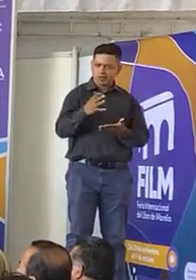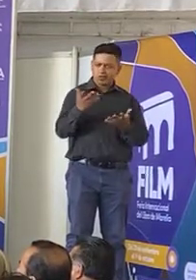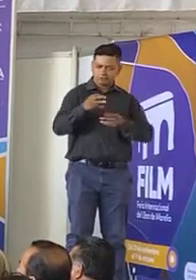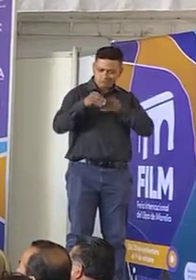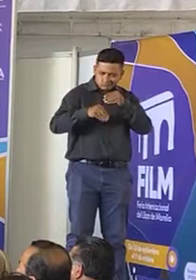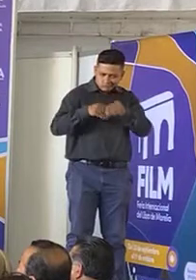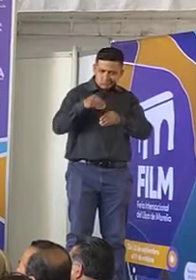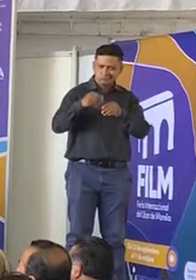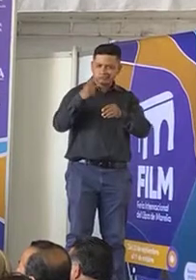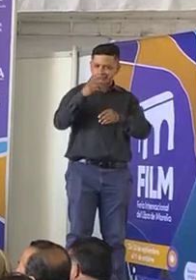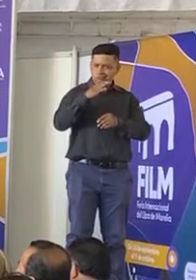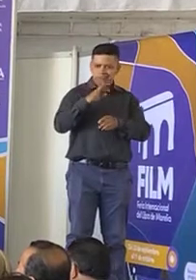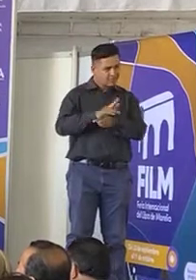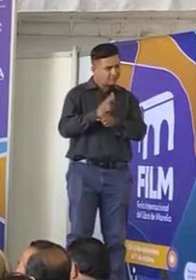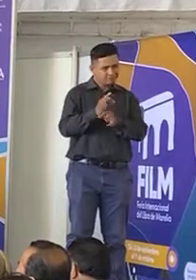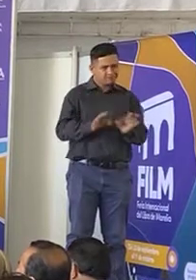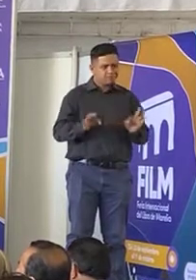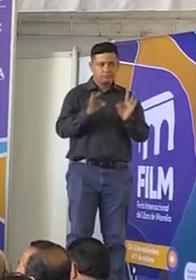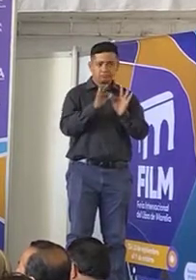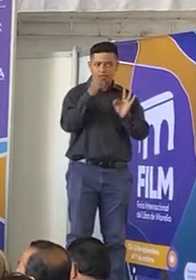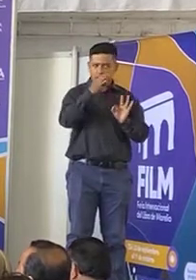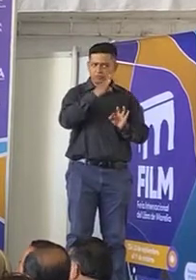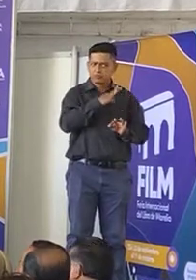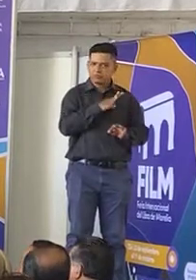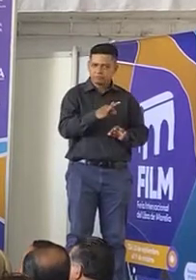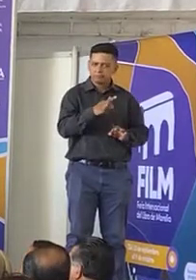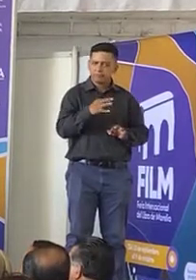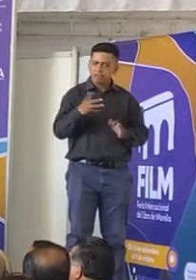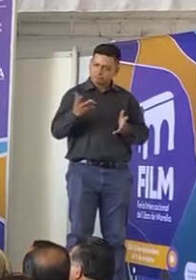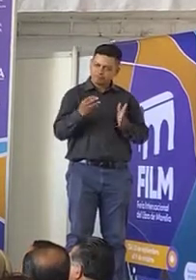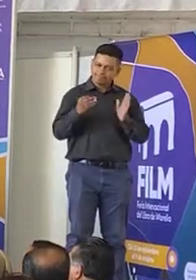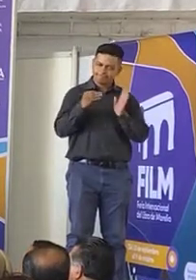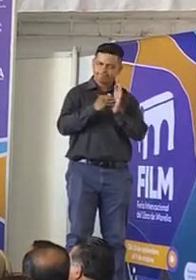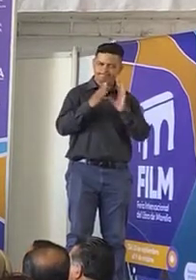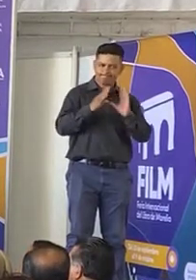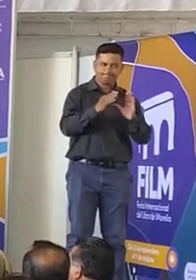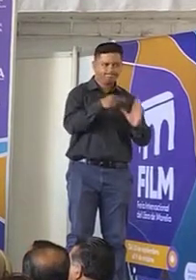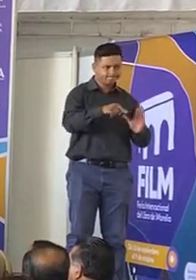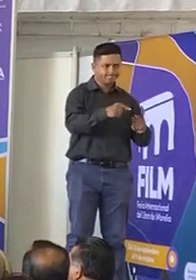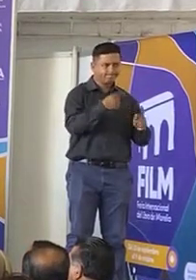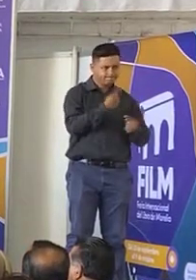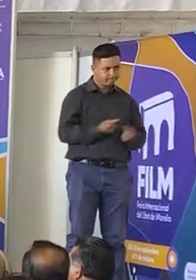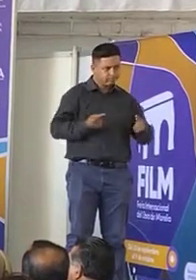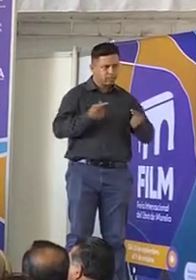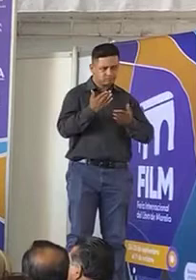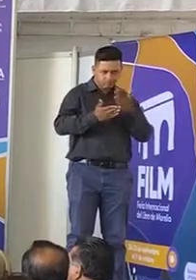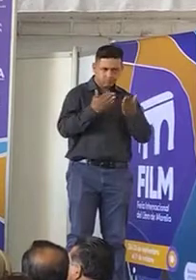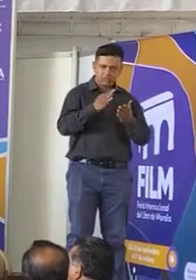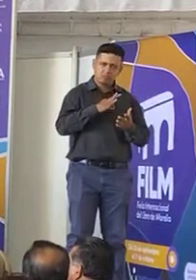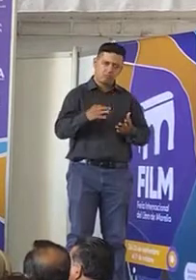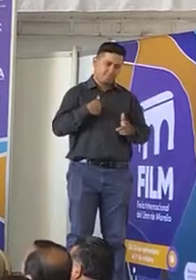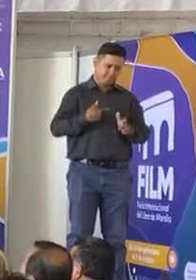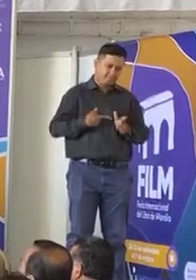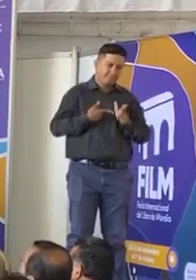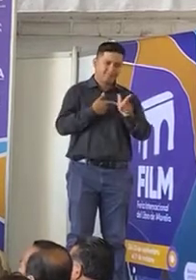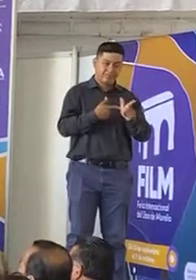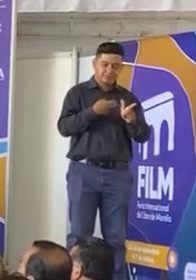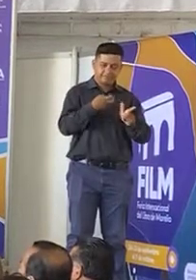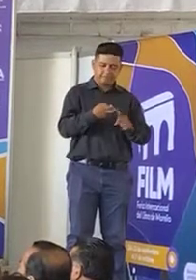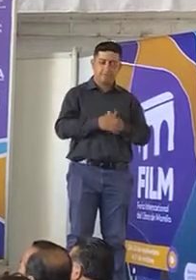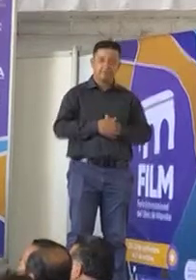obras maravillosas para poder inculcar a nuestros hijos la lectura y nosotros continuar con